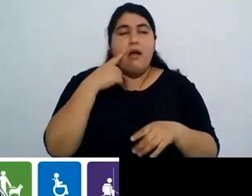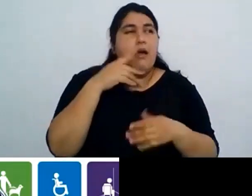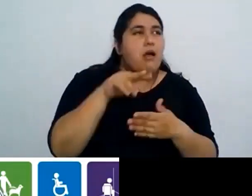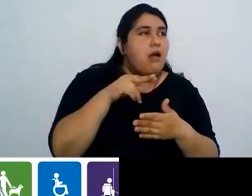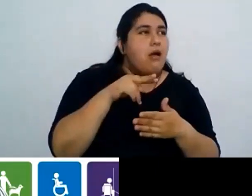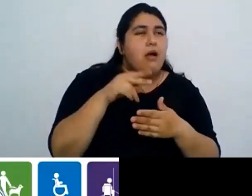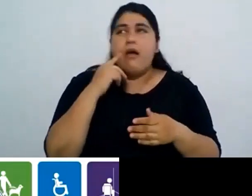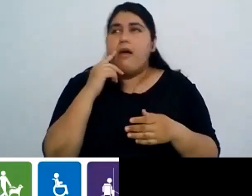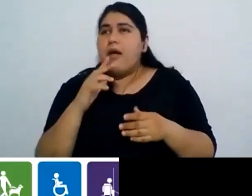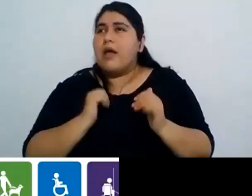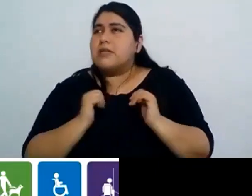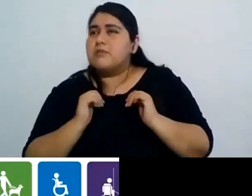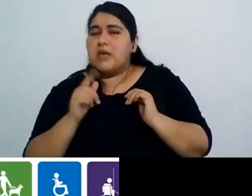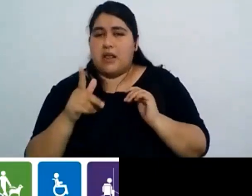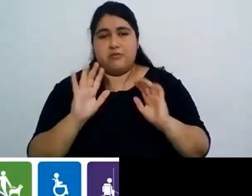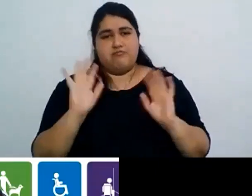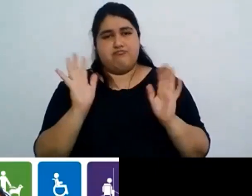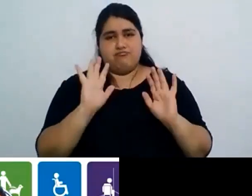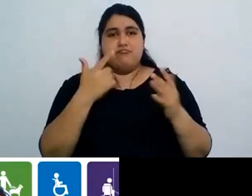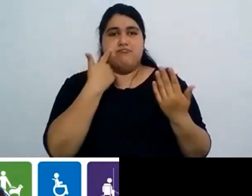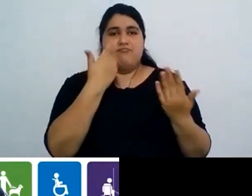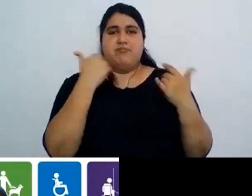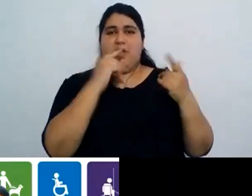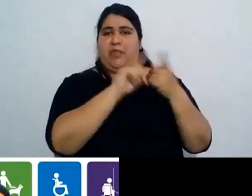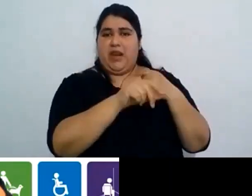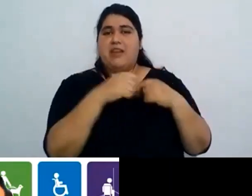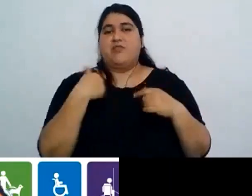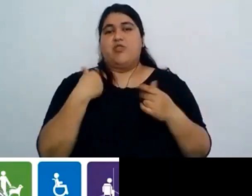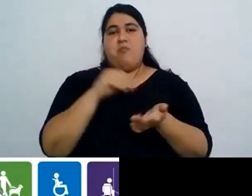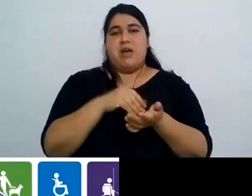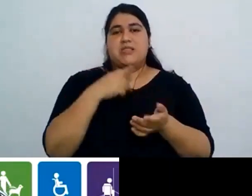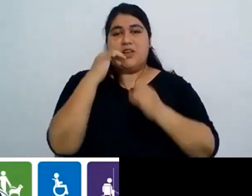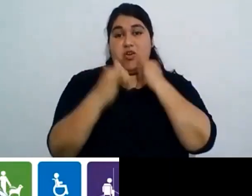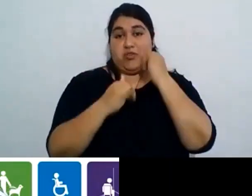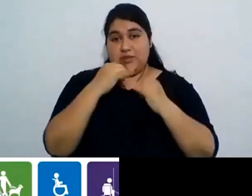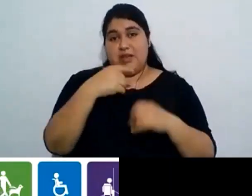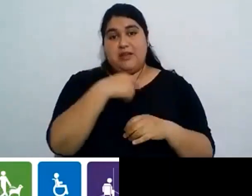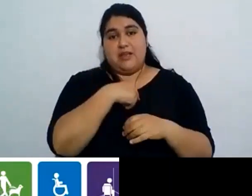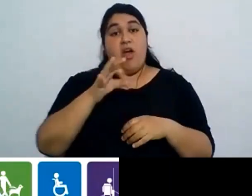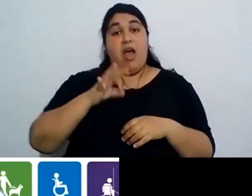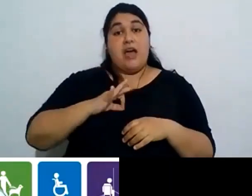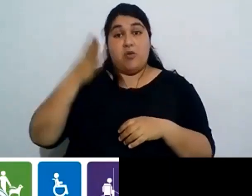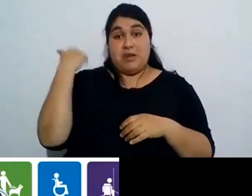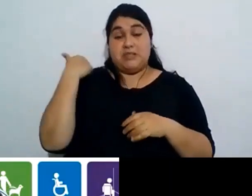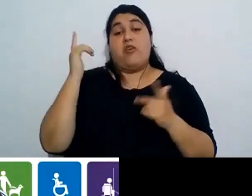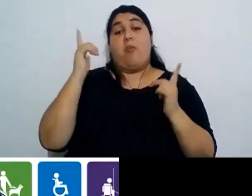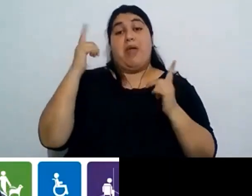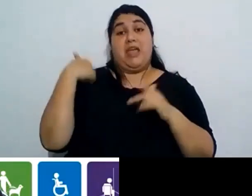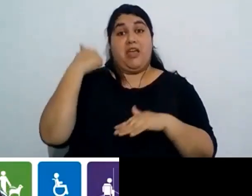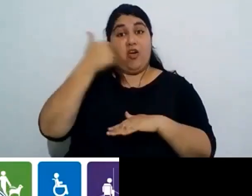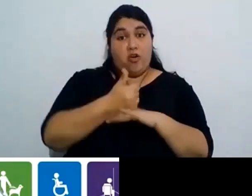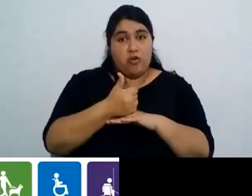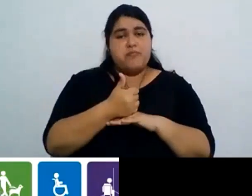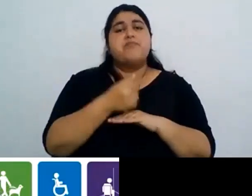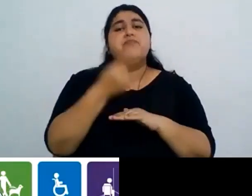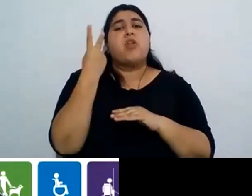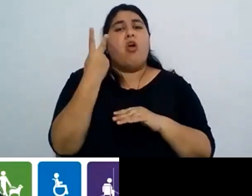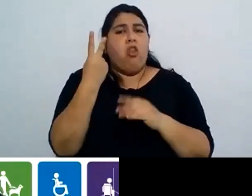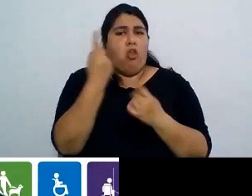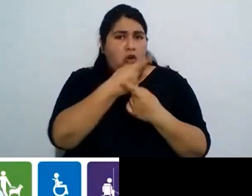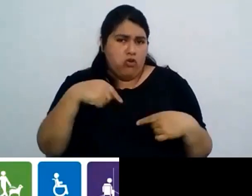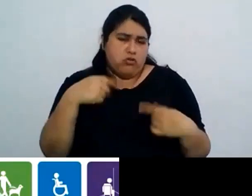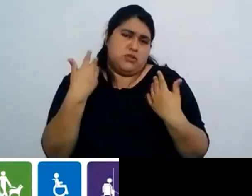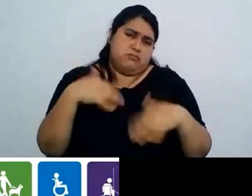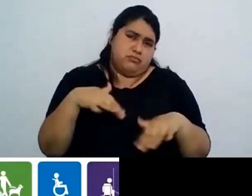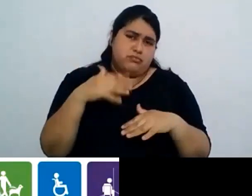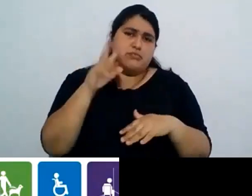transcriptores. Y ahora les voy a comentar una cosa más. El año pasado yo estuve en México y pude hacer dos grandes cosas.